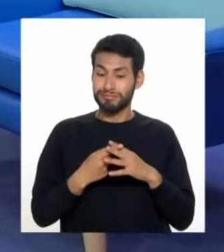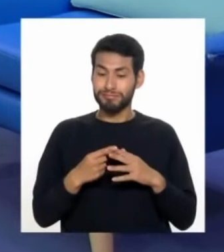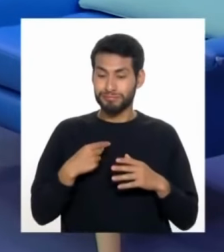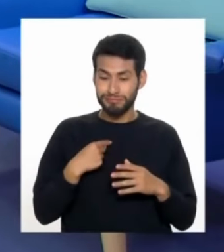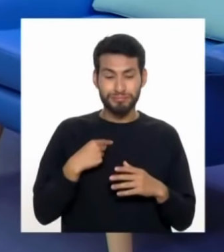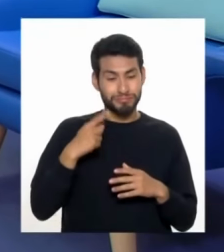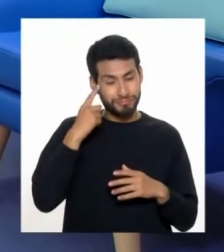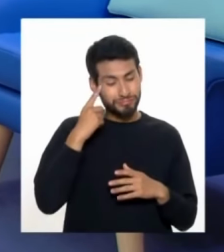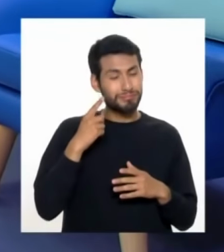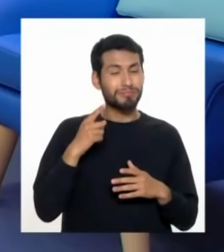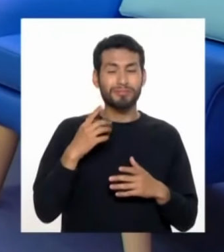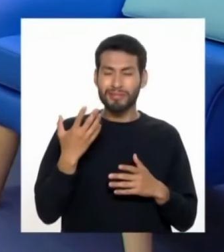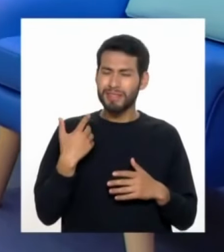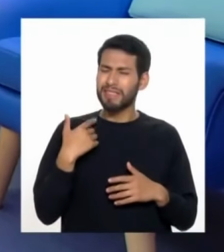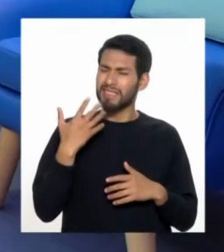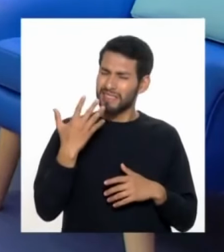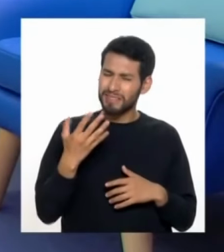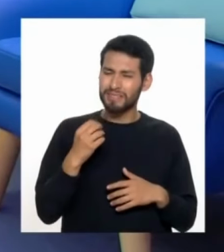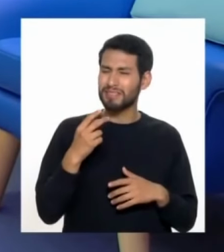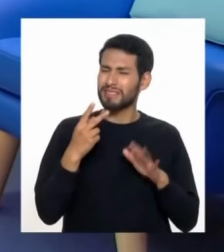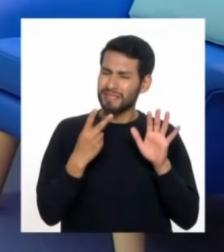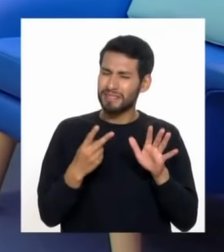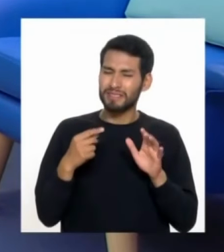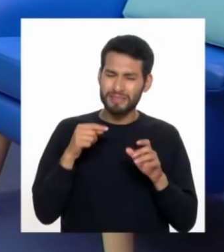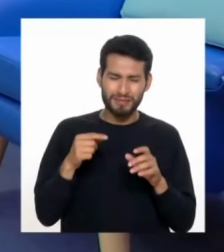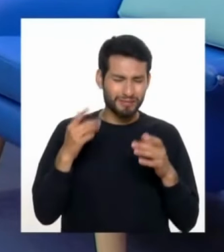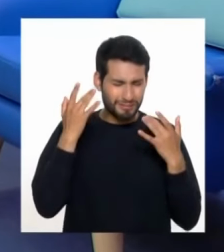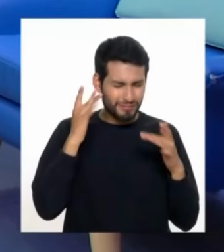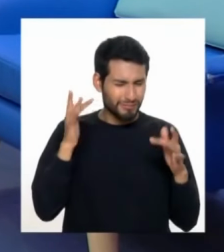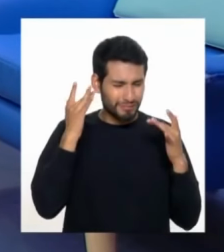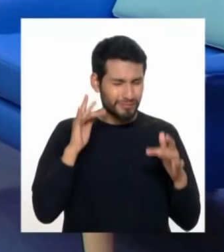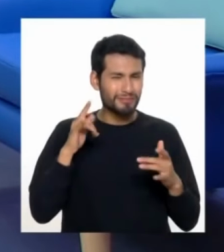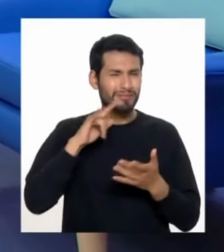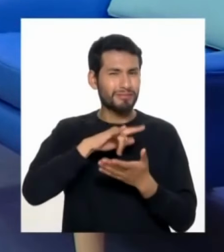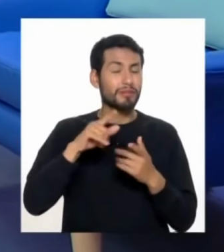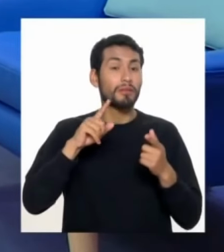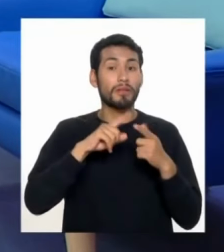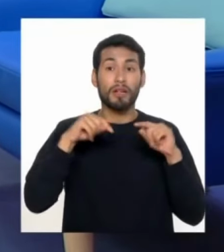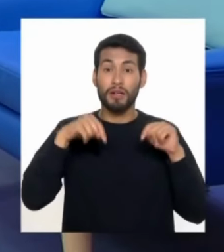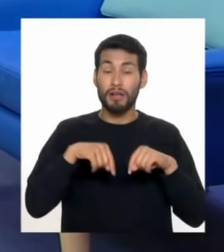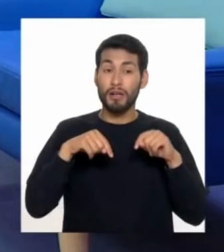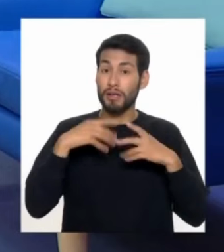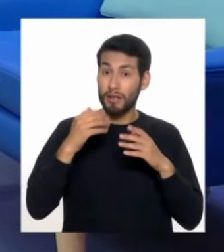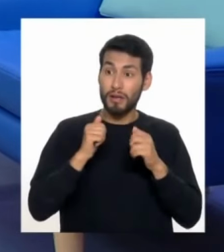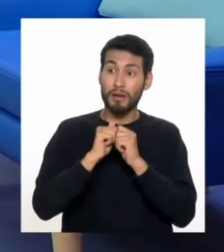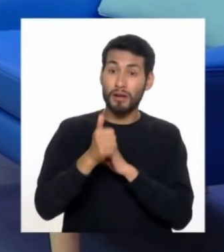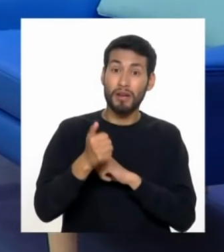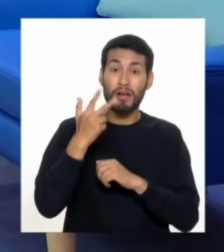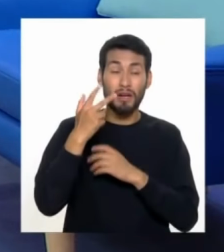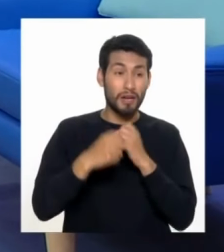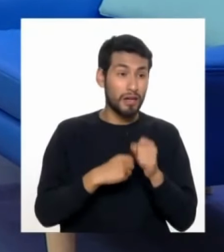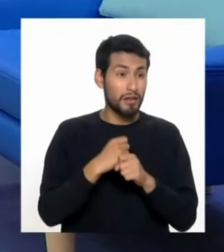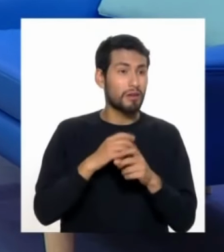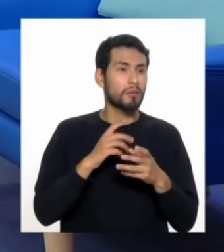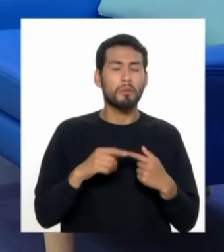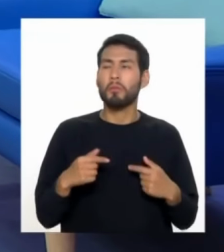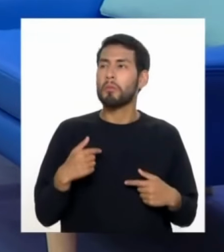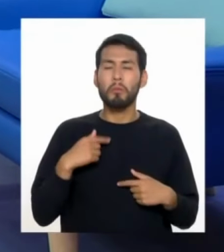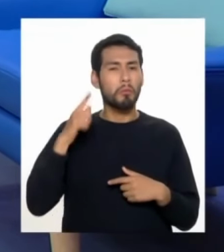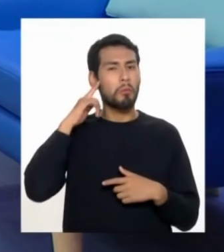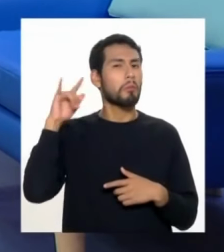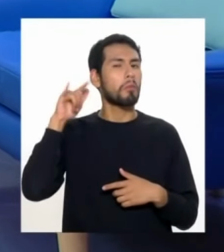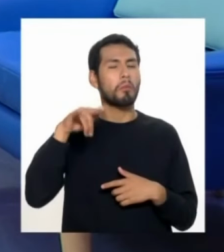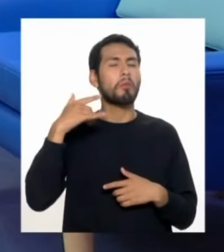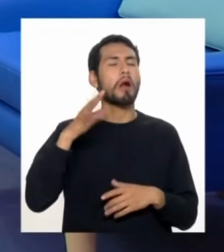sentía cada 5 o 7 minutos el sonido estridente de los aviones. Claro. Pero ahora que han pasado ya 3 años, te digo que ni lo